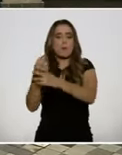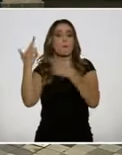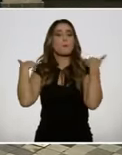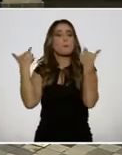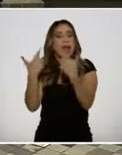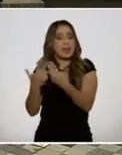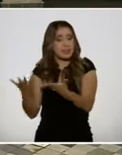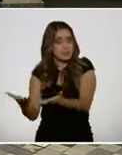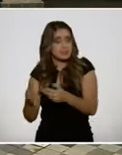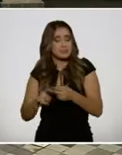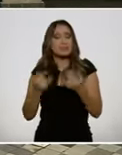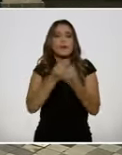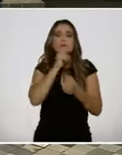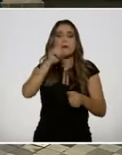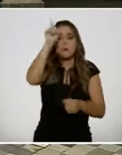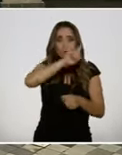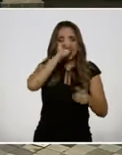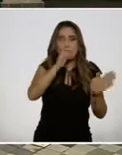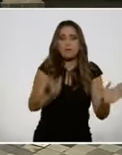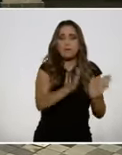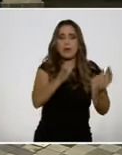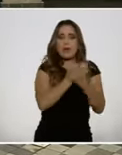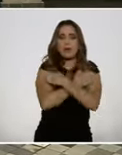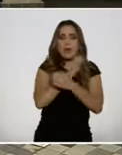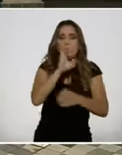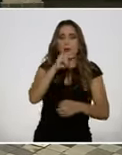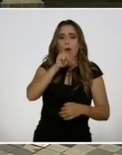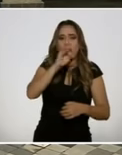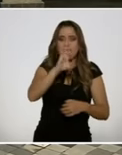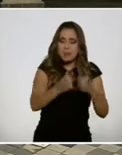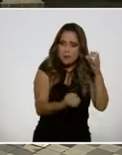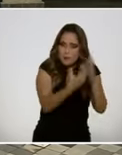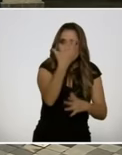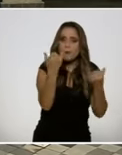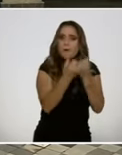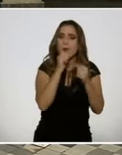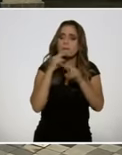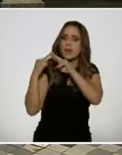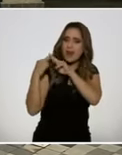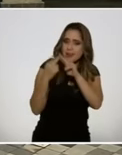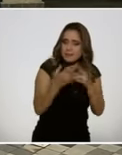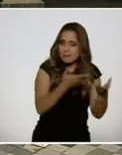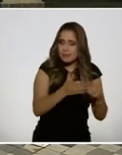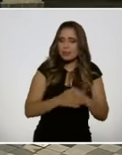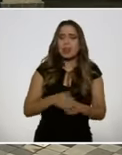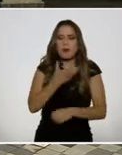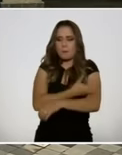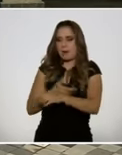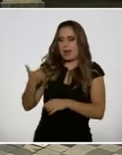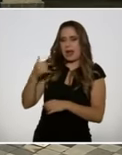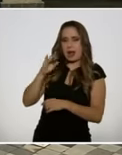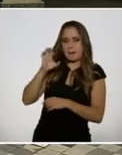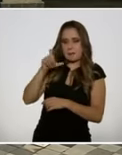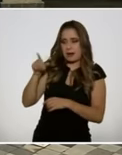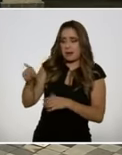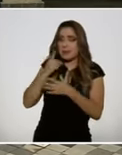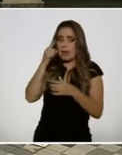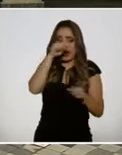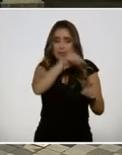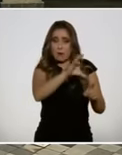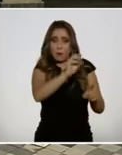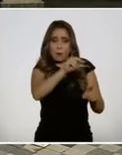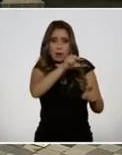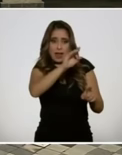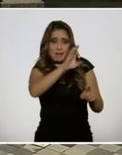los 50 años del Consejo Nacional de Fomento Educativo, CONAFE, quien nos decía nuestro compañero Gabriel, es el organismo